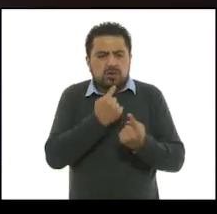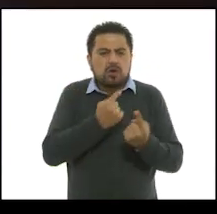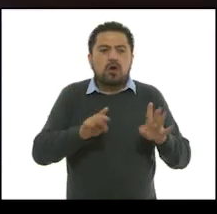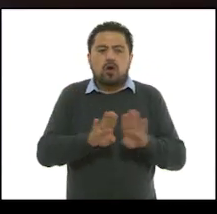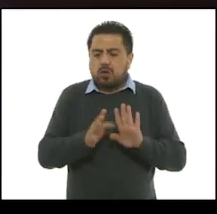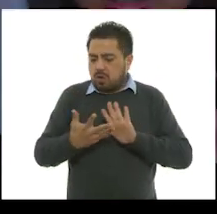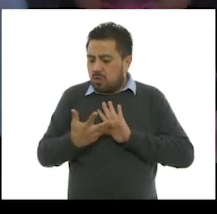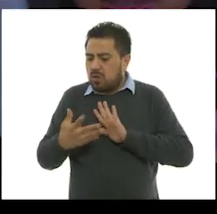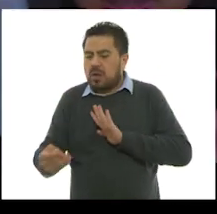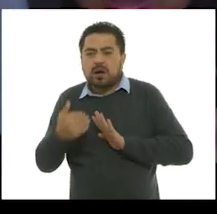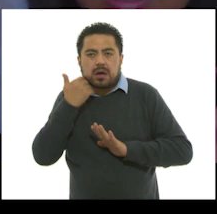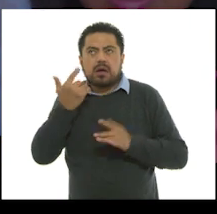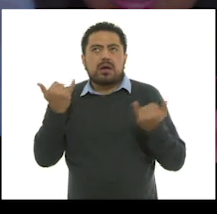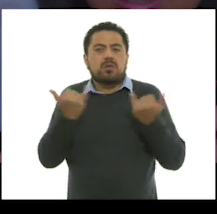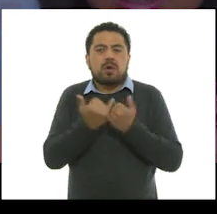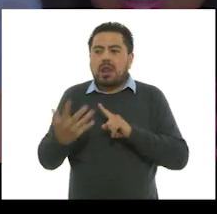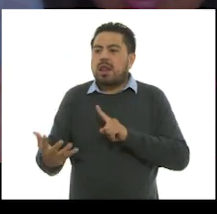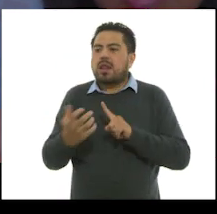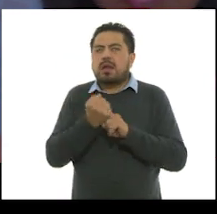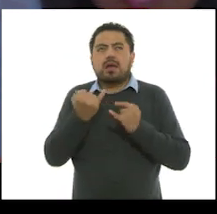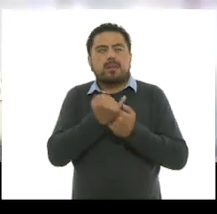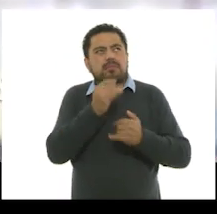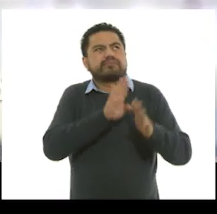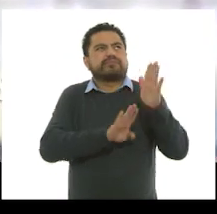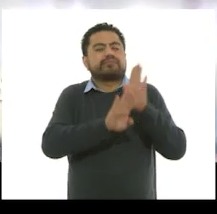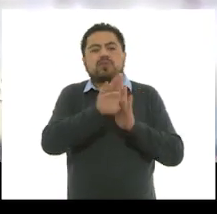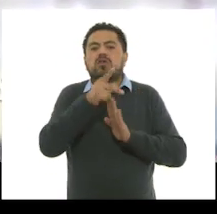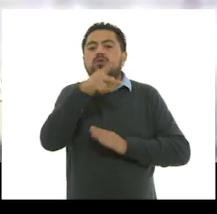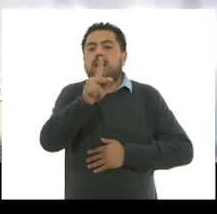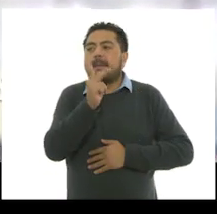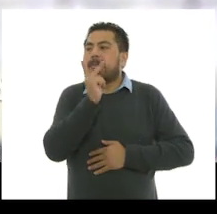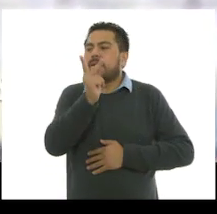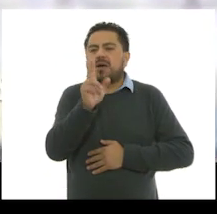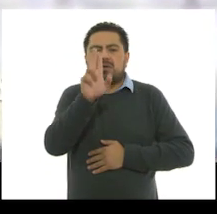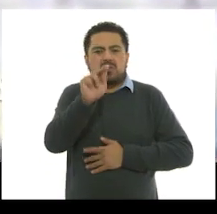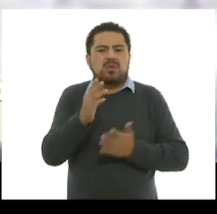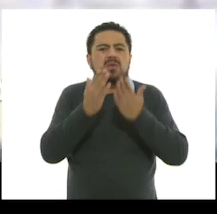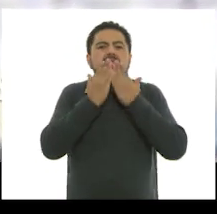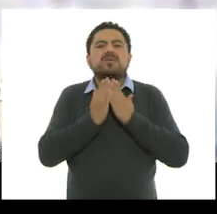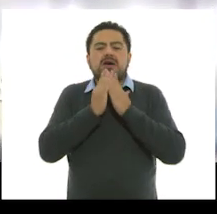yo, les gustaría llegar muy lejos. Que en tu vocabulario